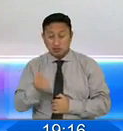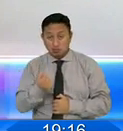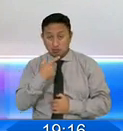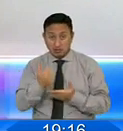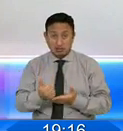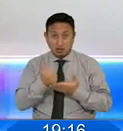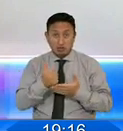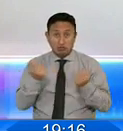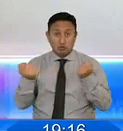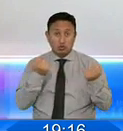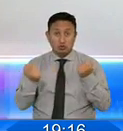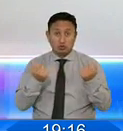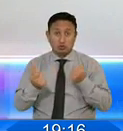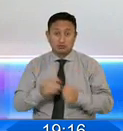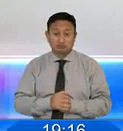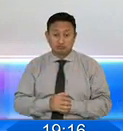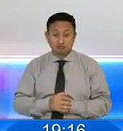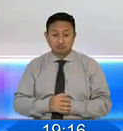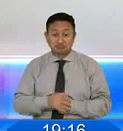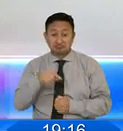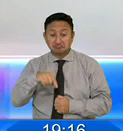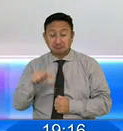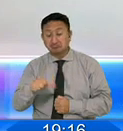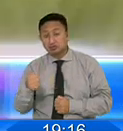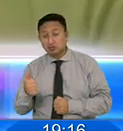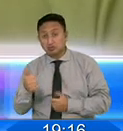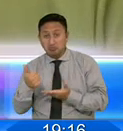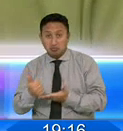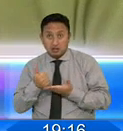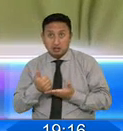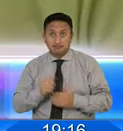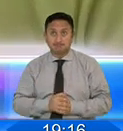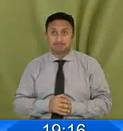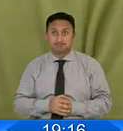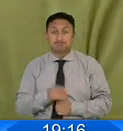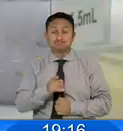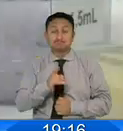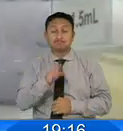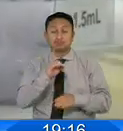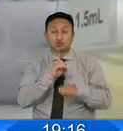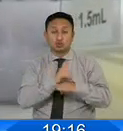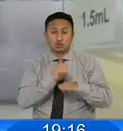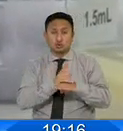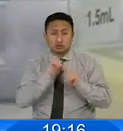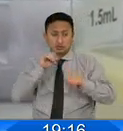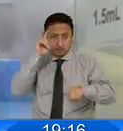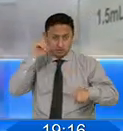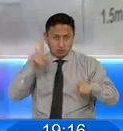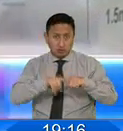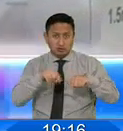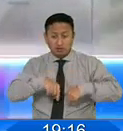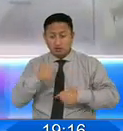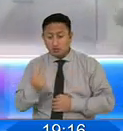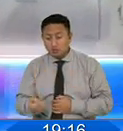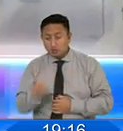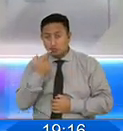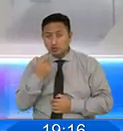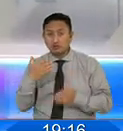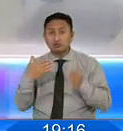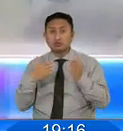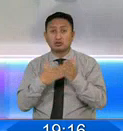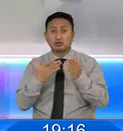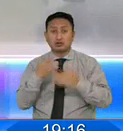de la pandemia tener una alternativa más varios expertos coinciden en que la píldora contra el kobe 19